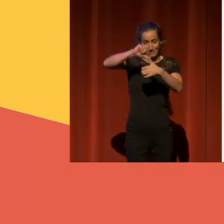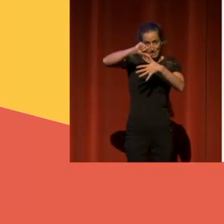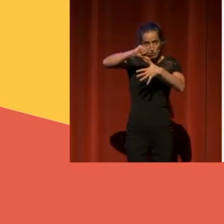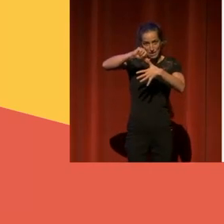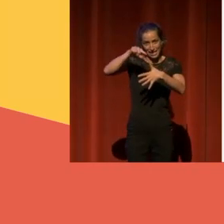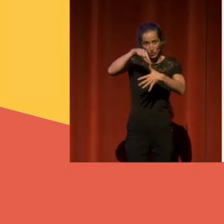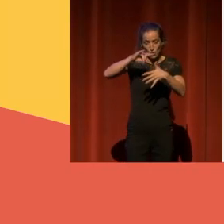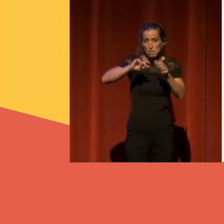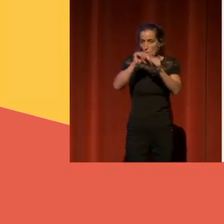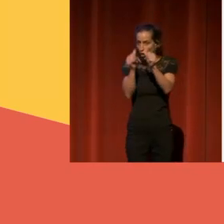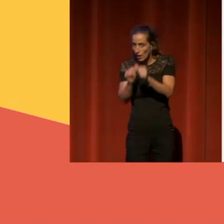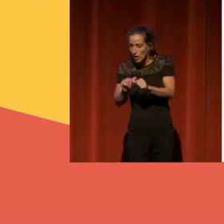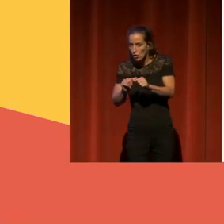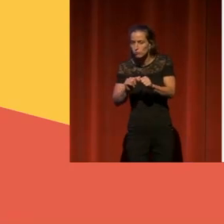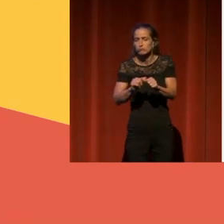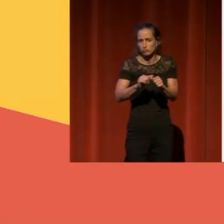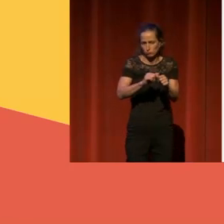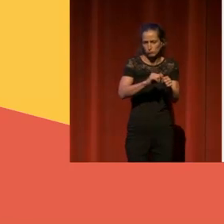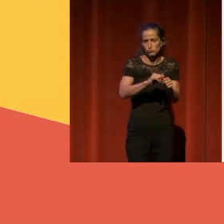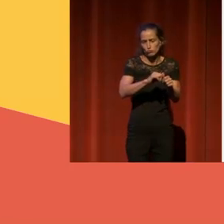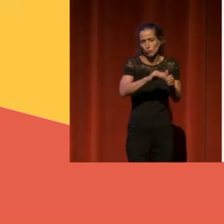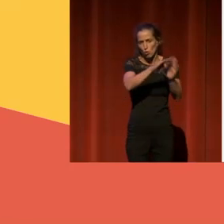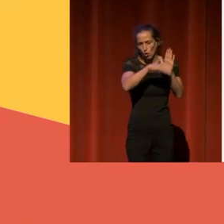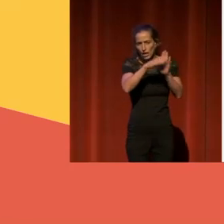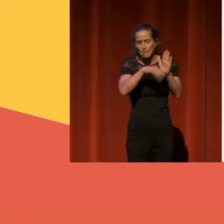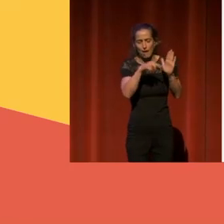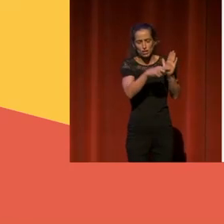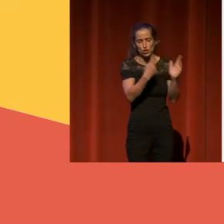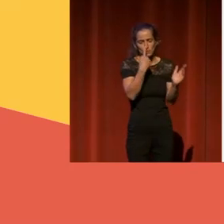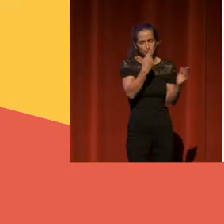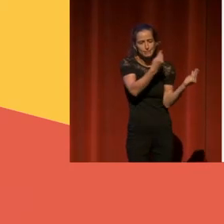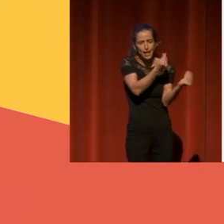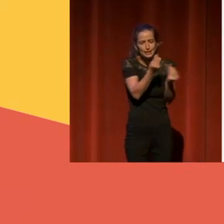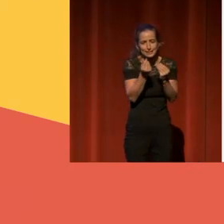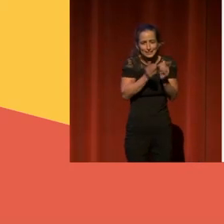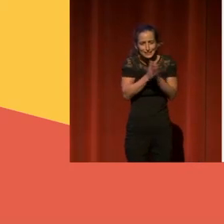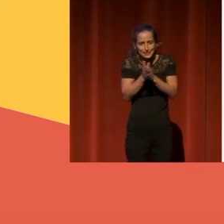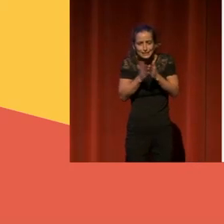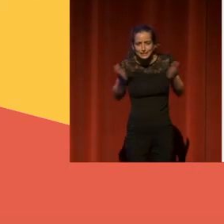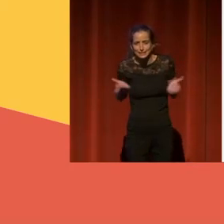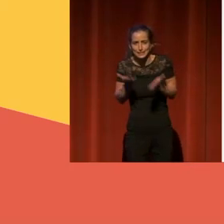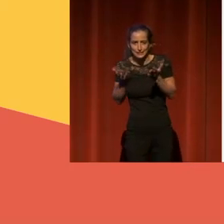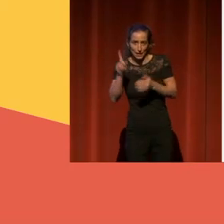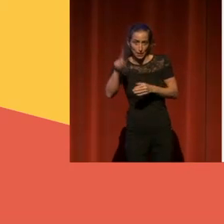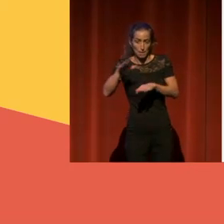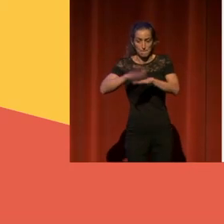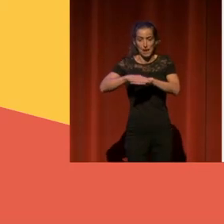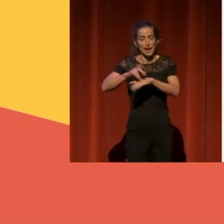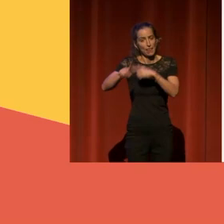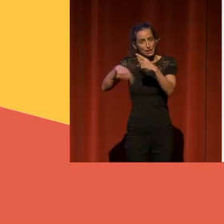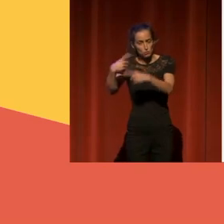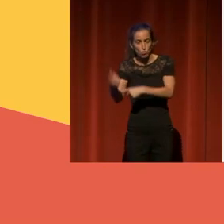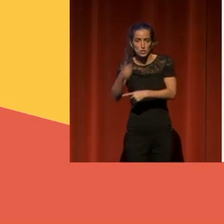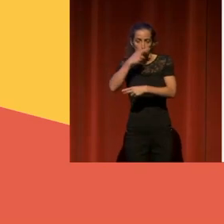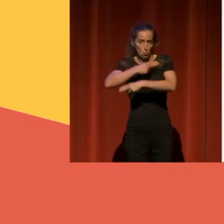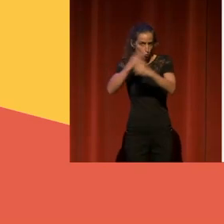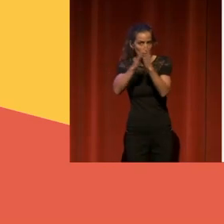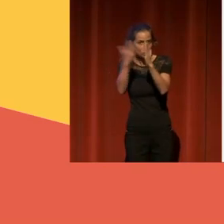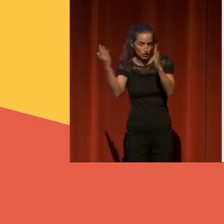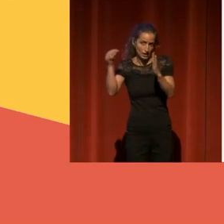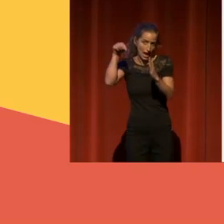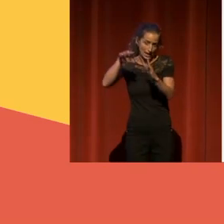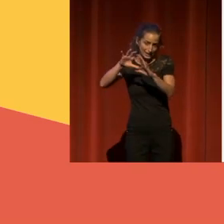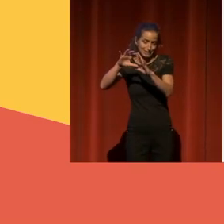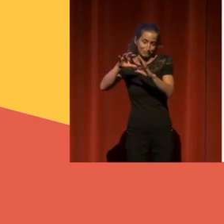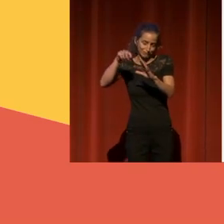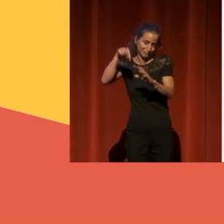diferentes modelos y programas que sirven como estímulo e inspiración en la puesta en marcha de laboratorios ciudadanos en bibliotecas públicas en esta parte del